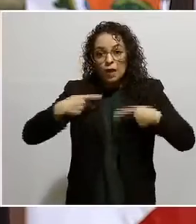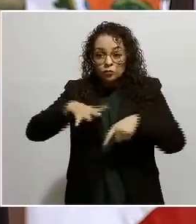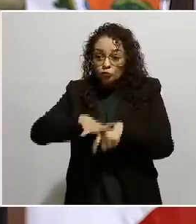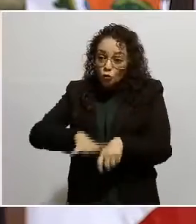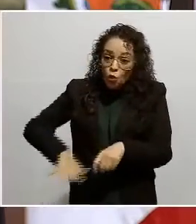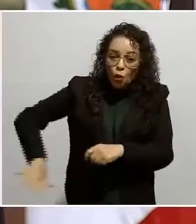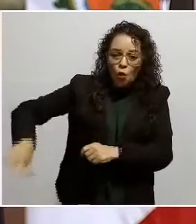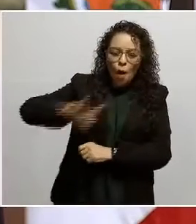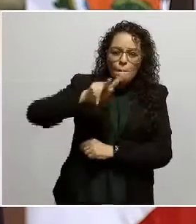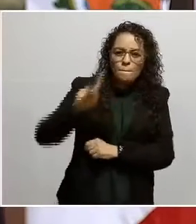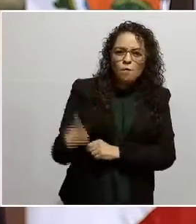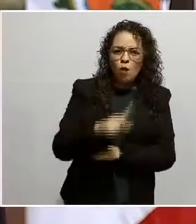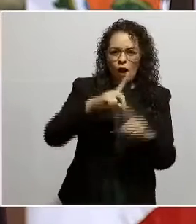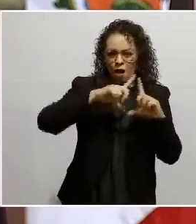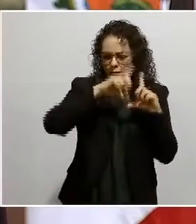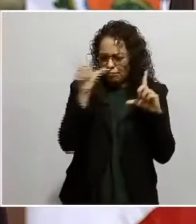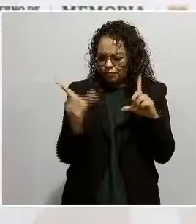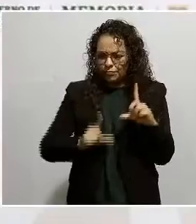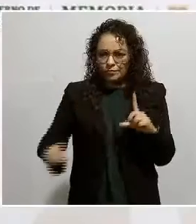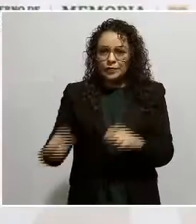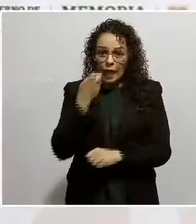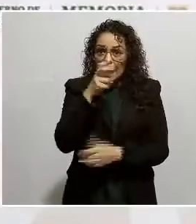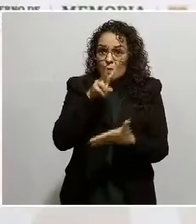Solo así cumple su ciclo vital.